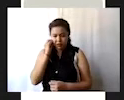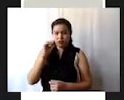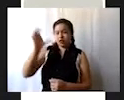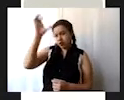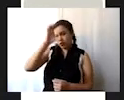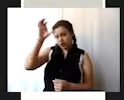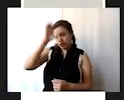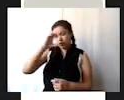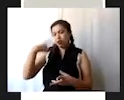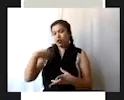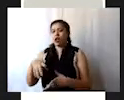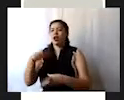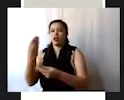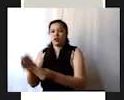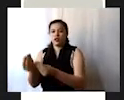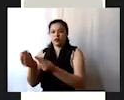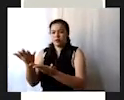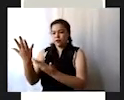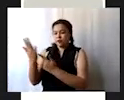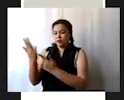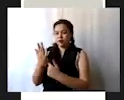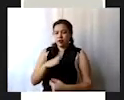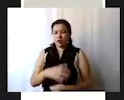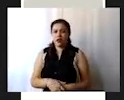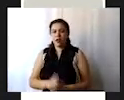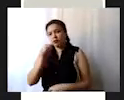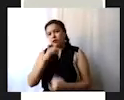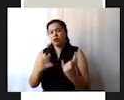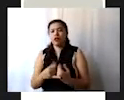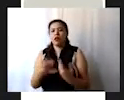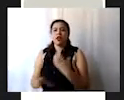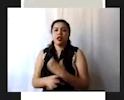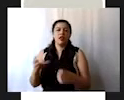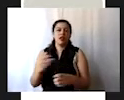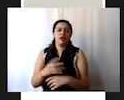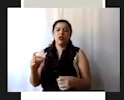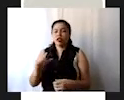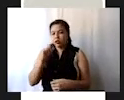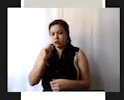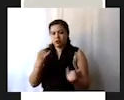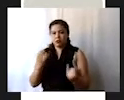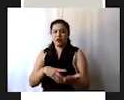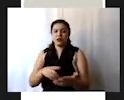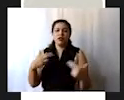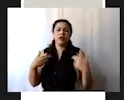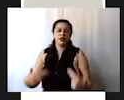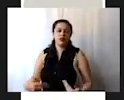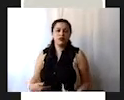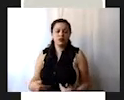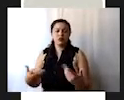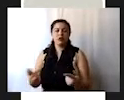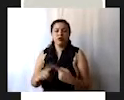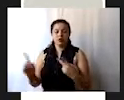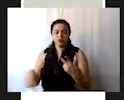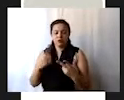nos ofrece. Entonces, bueno, también vimos otras cuestiones, sí, relacionadas más con derechos humanos, vimos otras